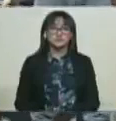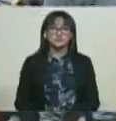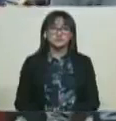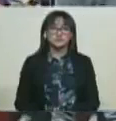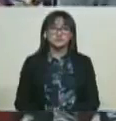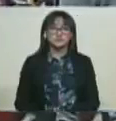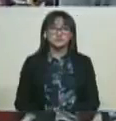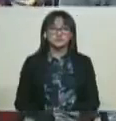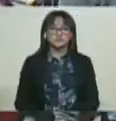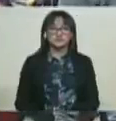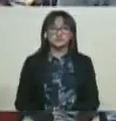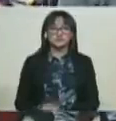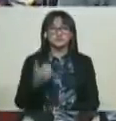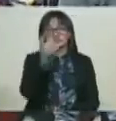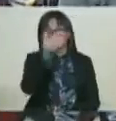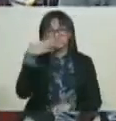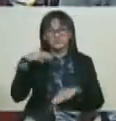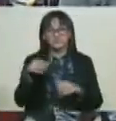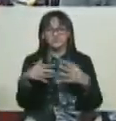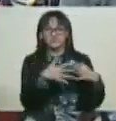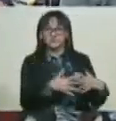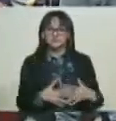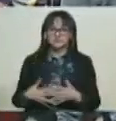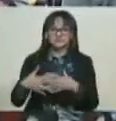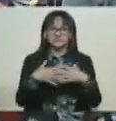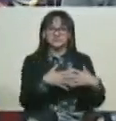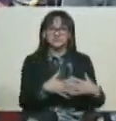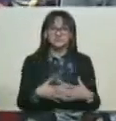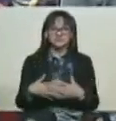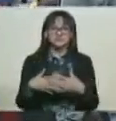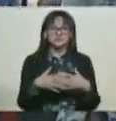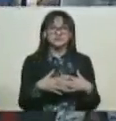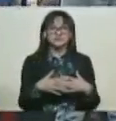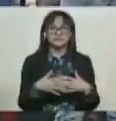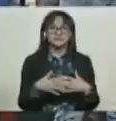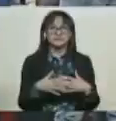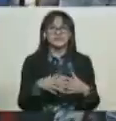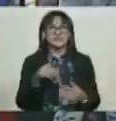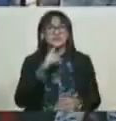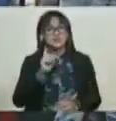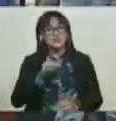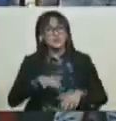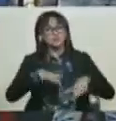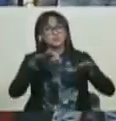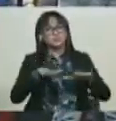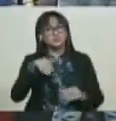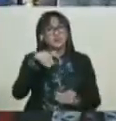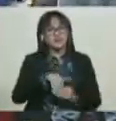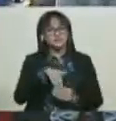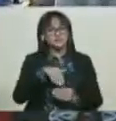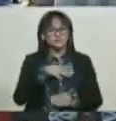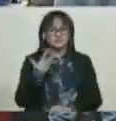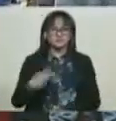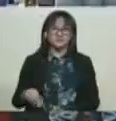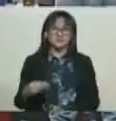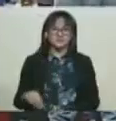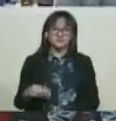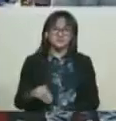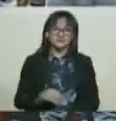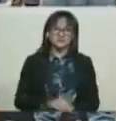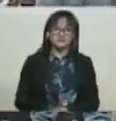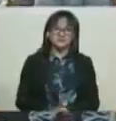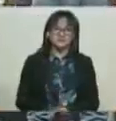el imperialismo norteamericano dice que debemos suspender las elecciones presidenciales